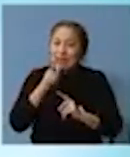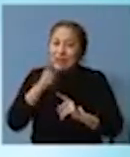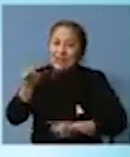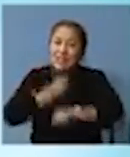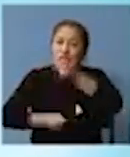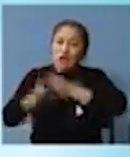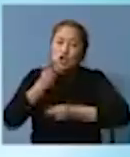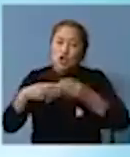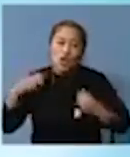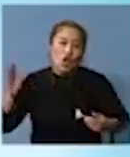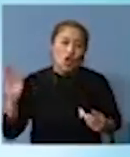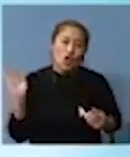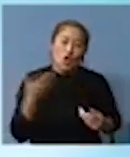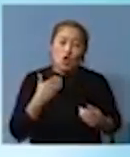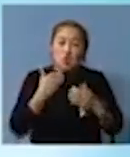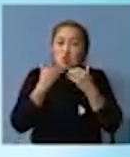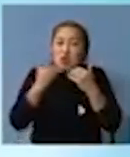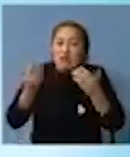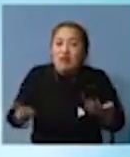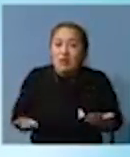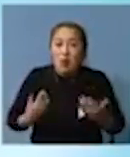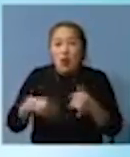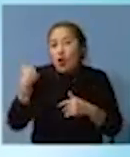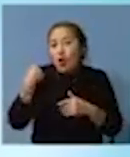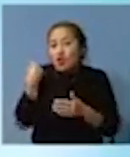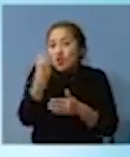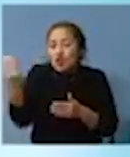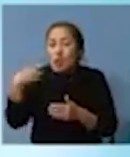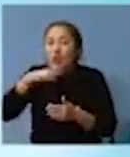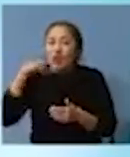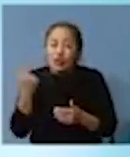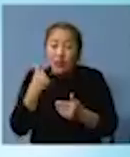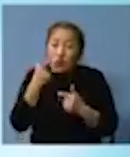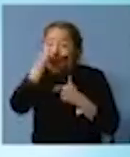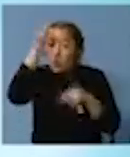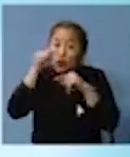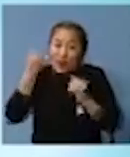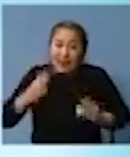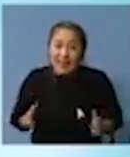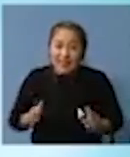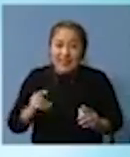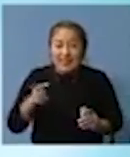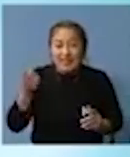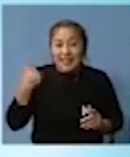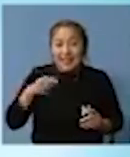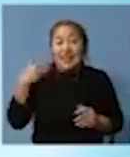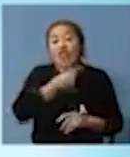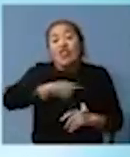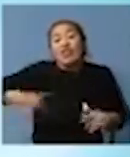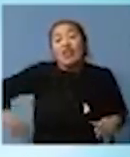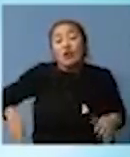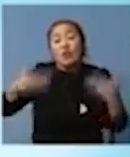aparentemente negoció no sabemos si negoció todas las otras candidaturas con el PJ, ya nos queda la duda, y si sale